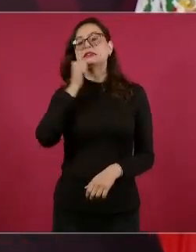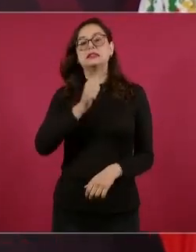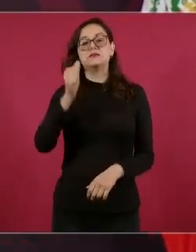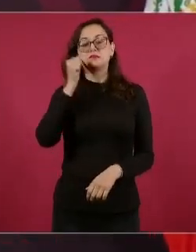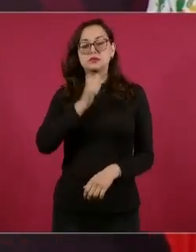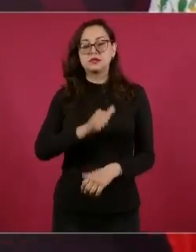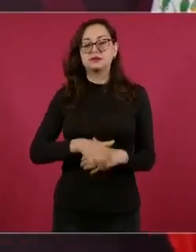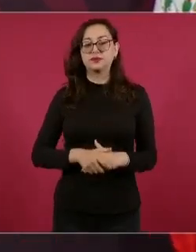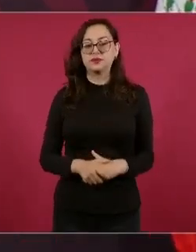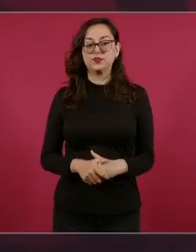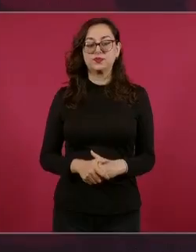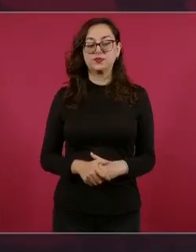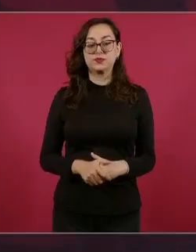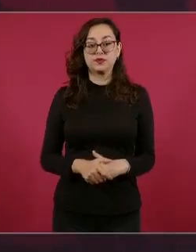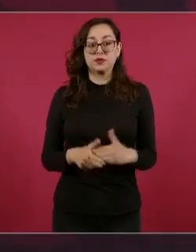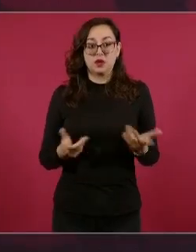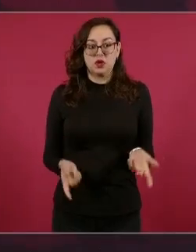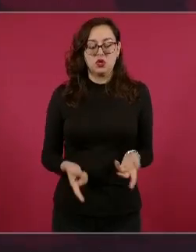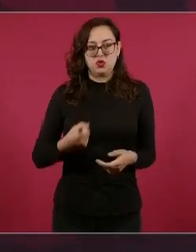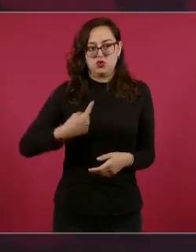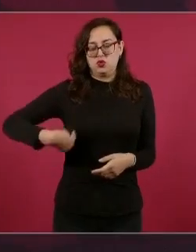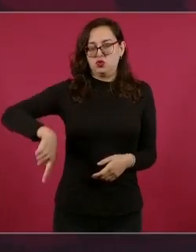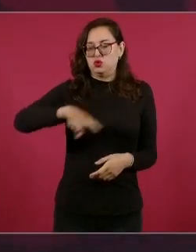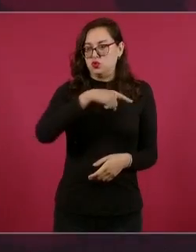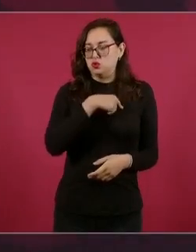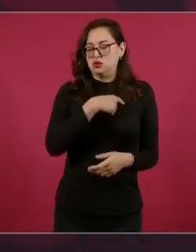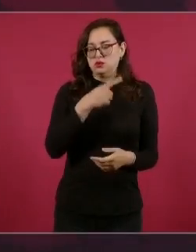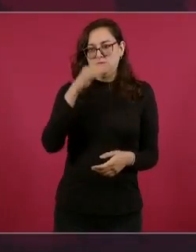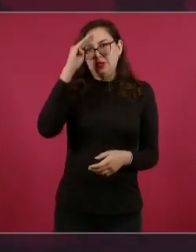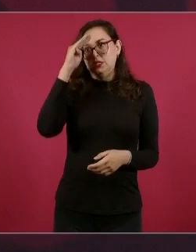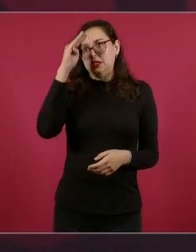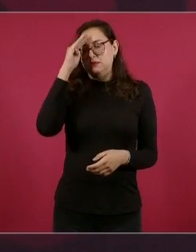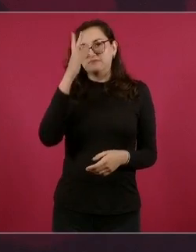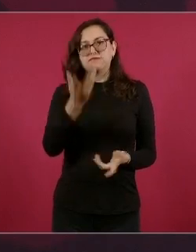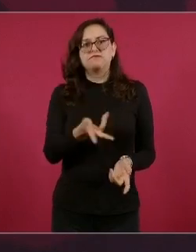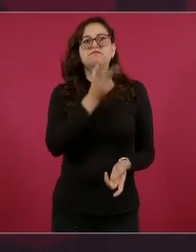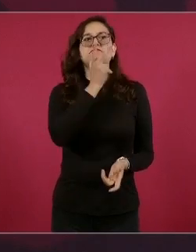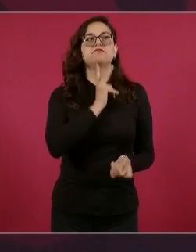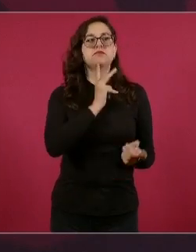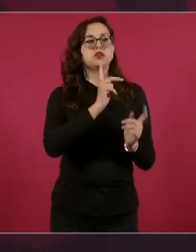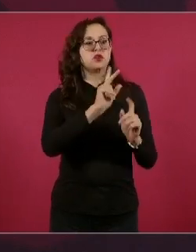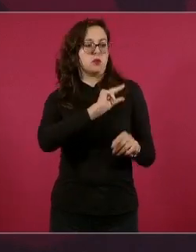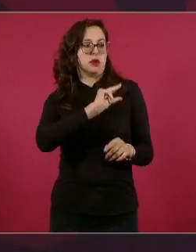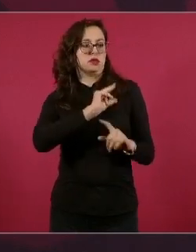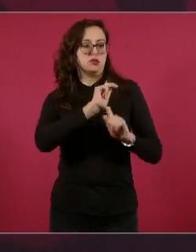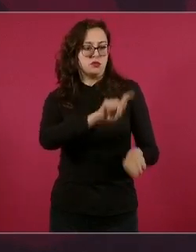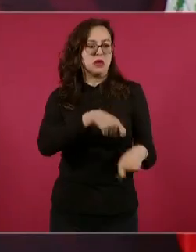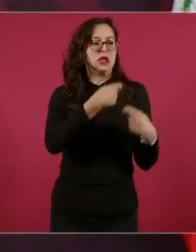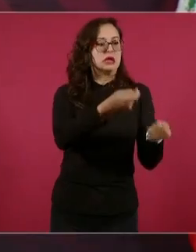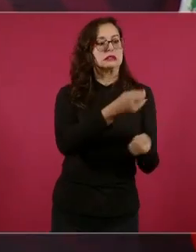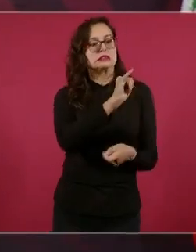hacer una solicitud de acuerdo a la Constitución para llevar a cabo una consulta,